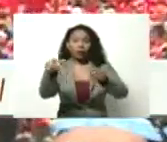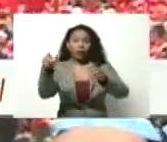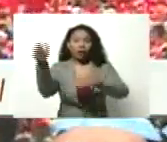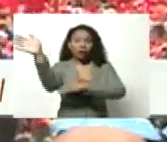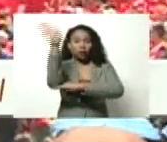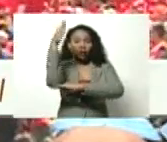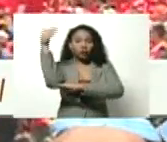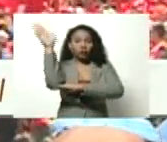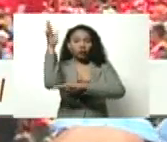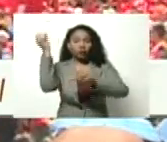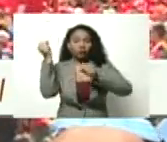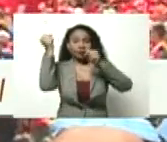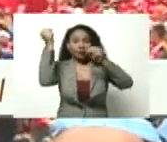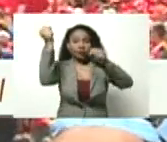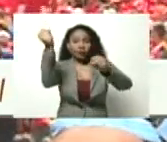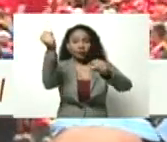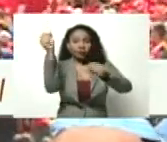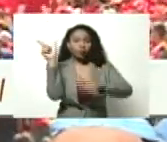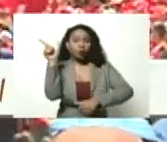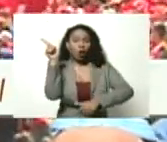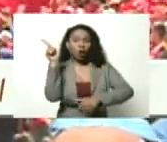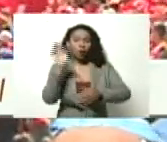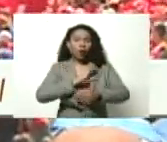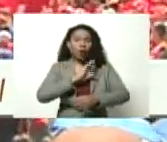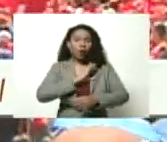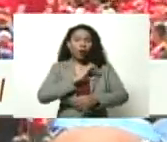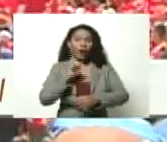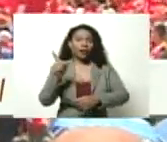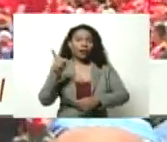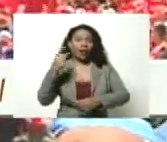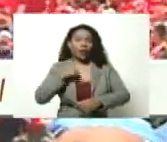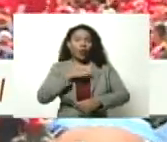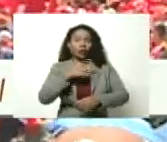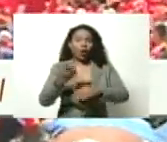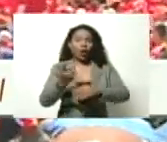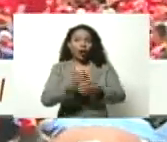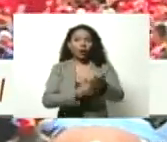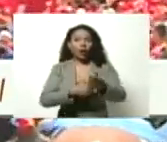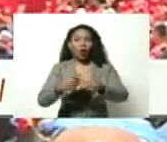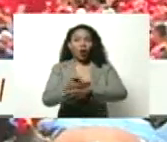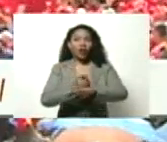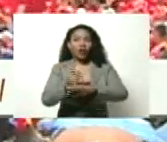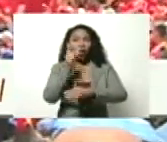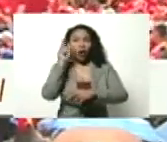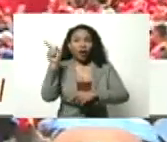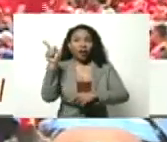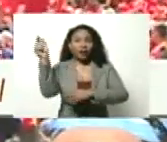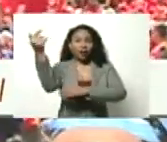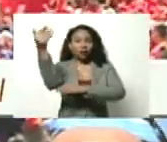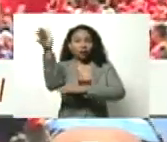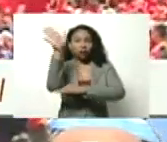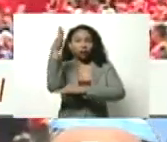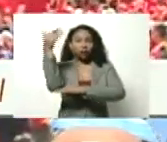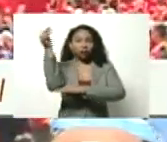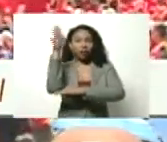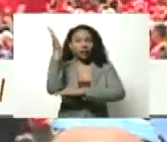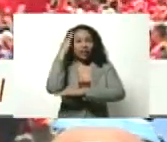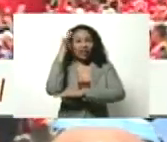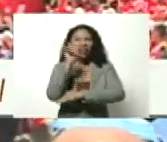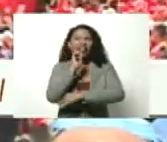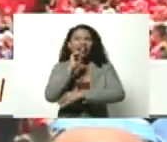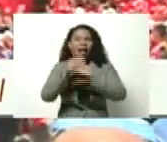socialista Unido de Venezuela ese estandarte que tiene nuestro hermano gobernador ese estandarte saben